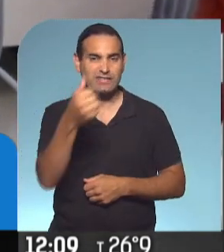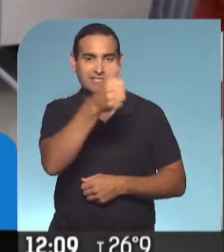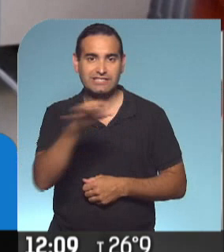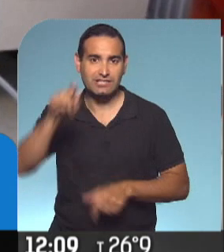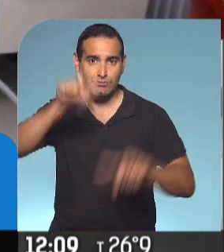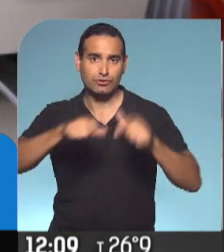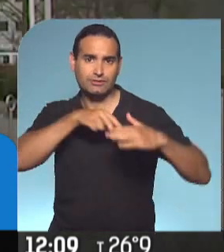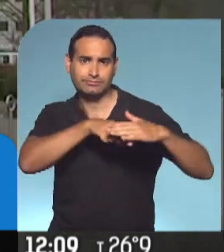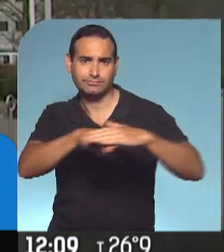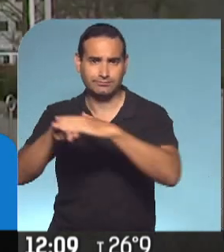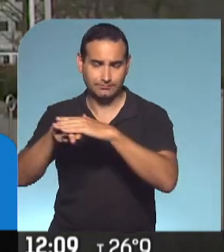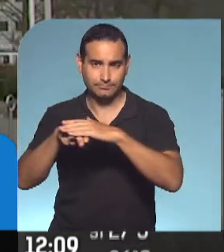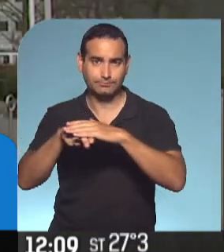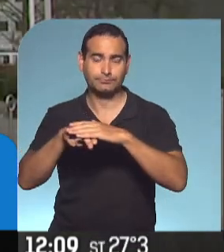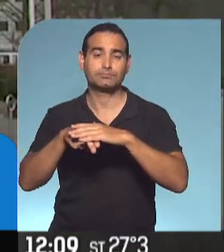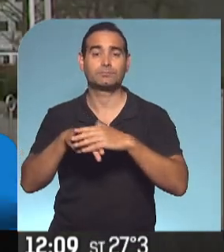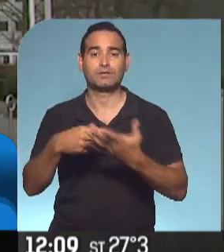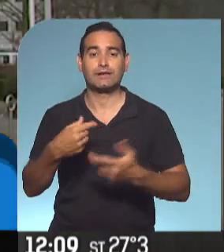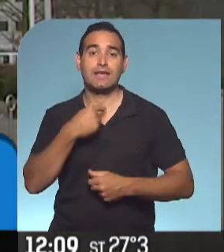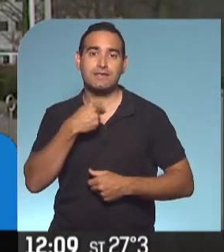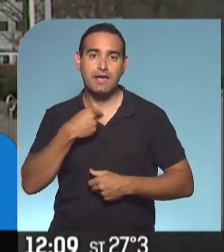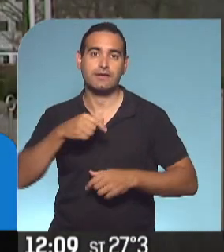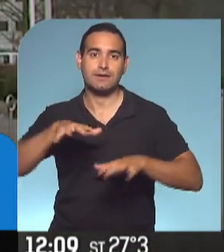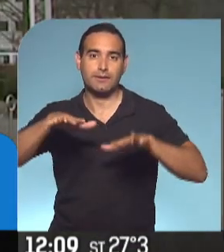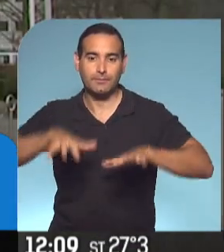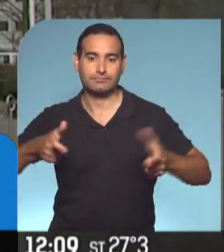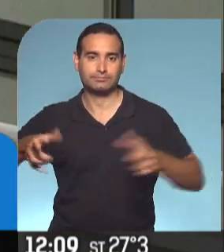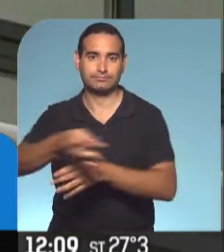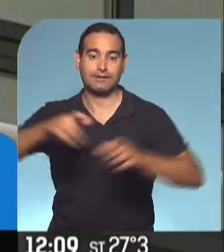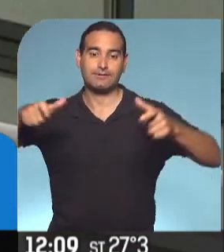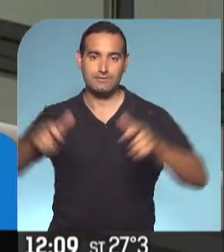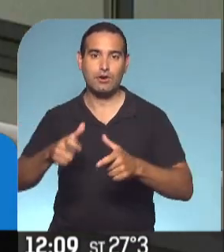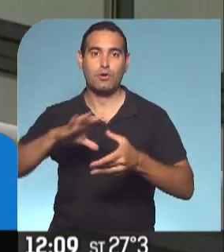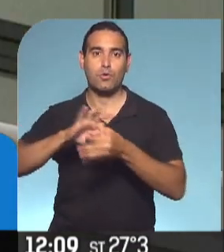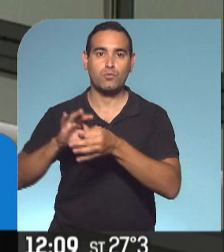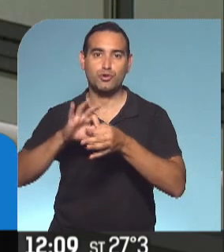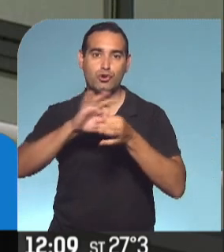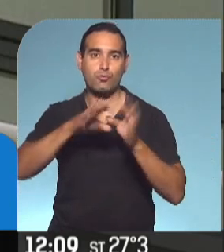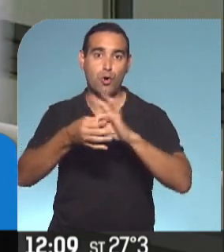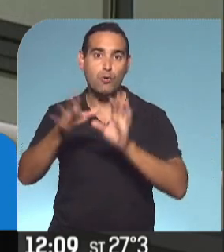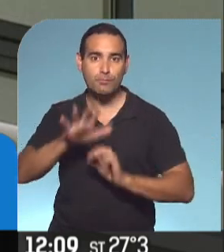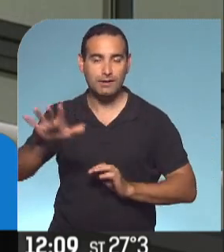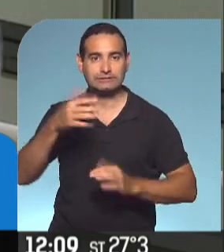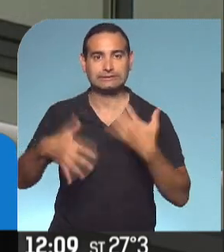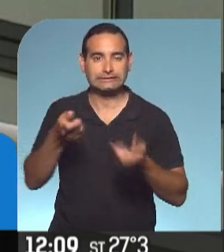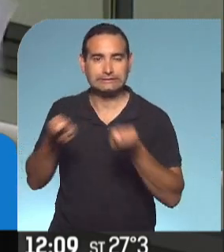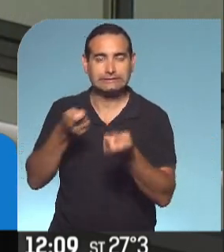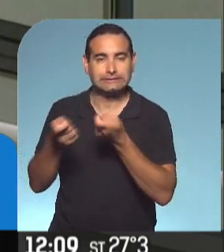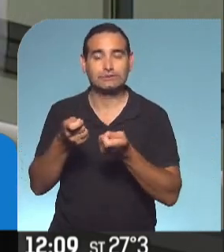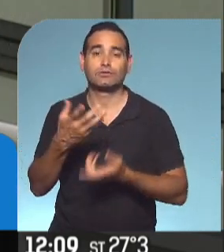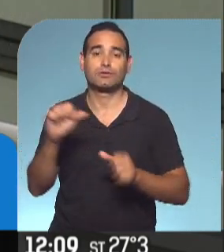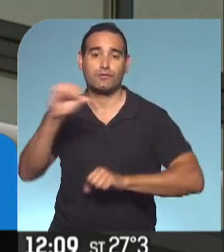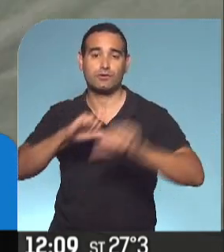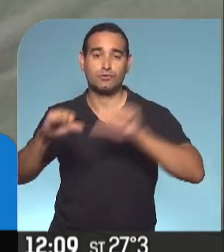internados en busca de alivio ante los rebrotes la unióneuropea acelera las negociaciones con el laboratorio estadounidense